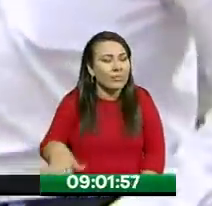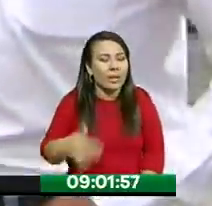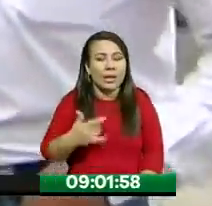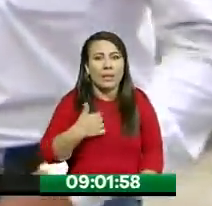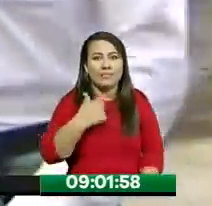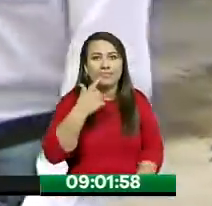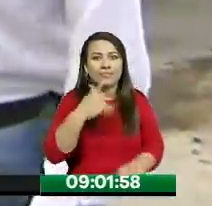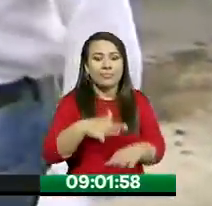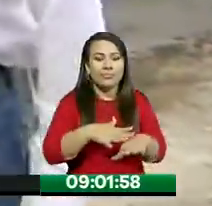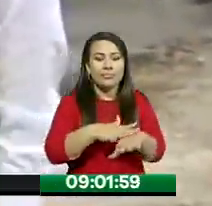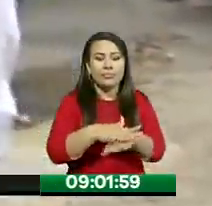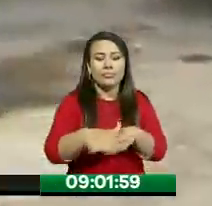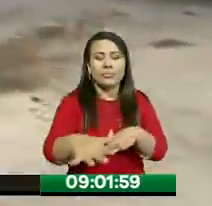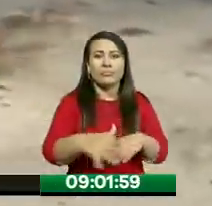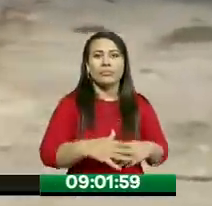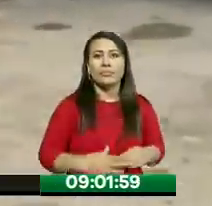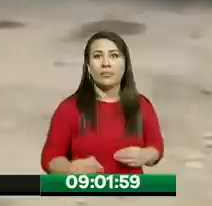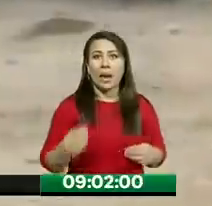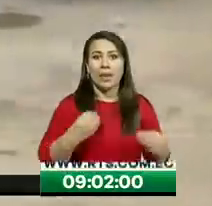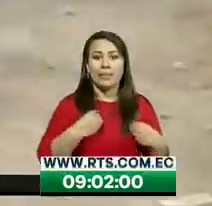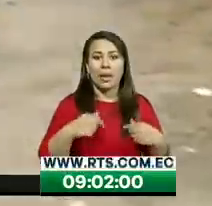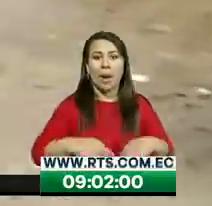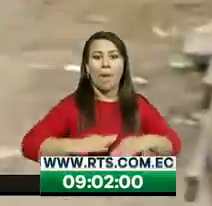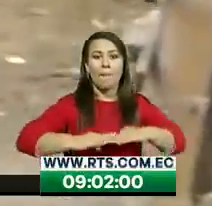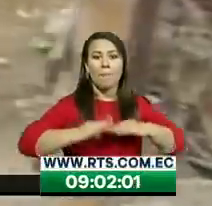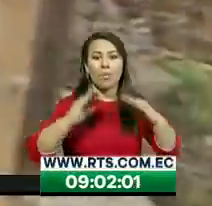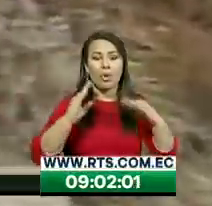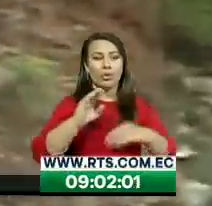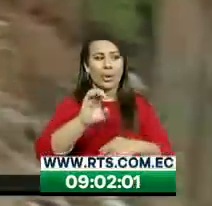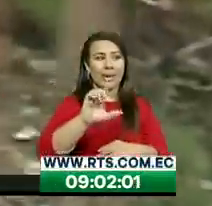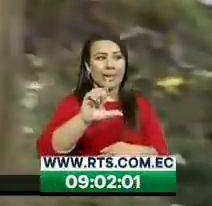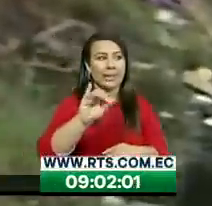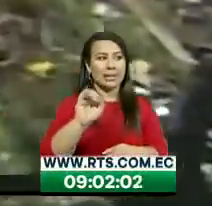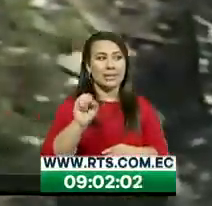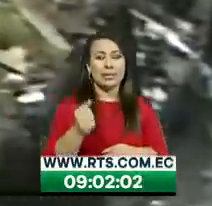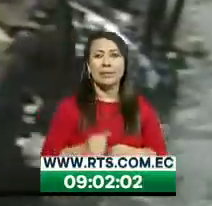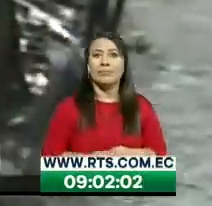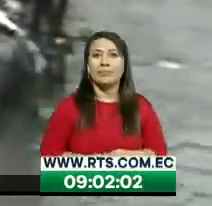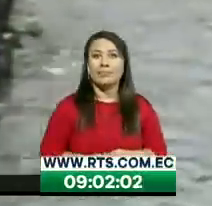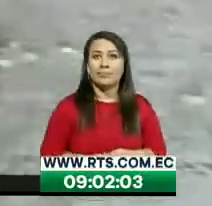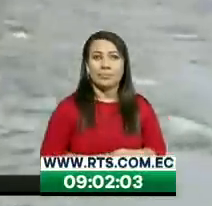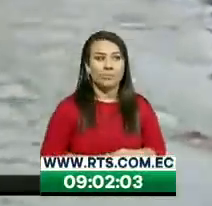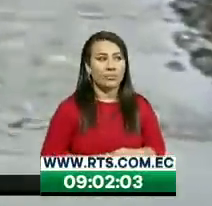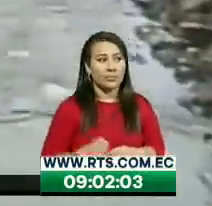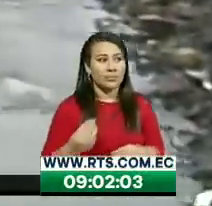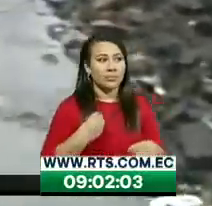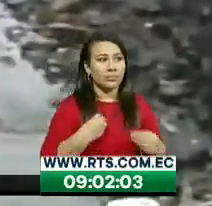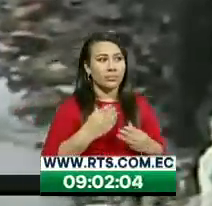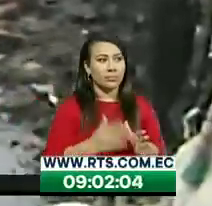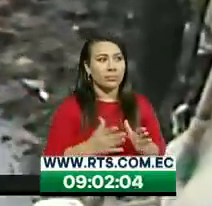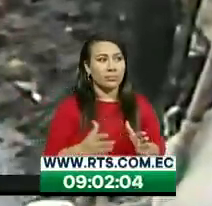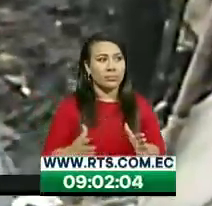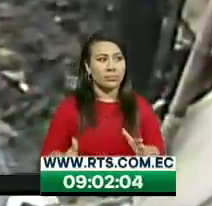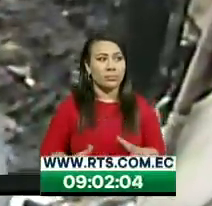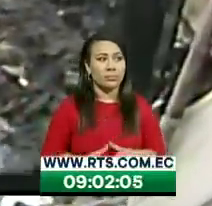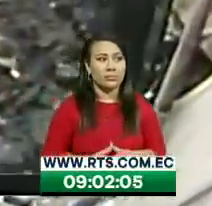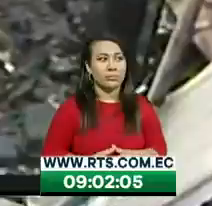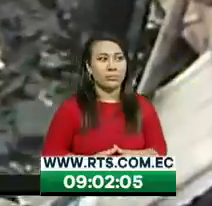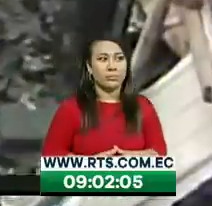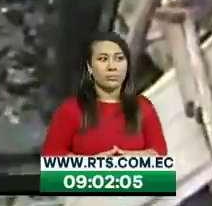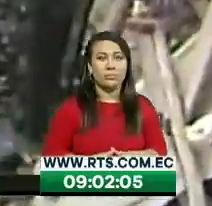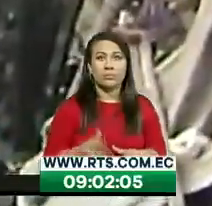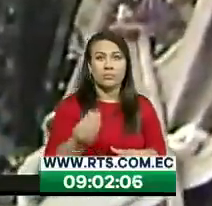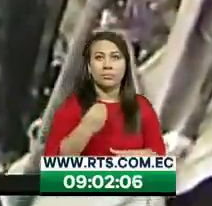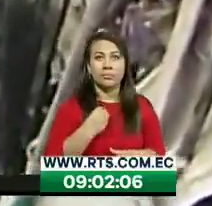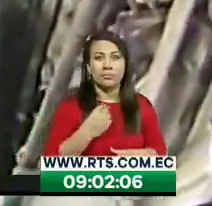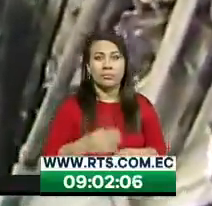repente yo vengo, ¿no?, por la Juan Tan Camarengo, vengo de la Marta hacia el centro, y de repente yo puedo pensar que esto es un retorno en U. ¿Cuál es el mensaje a los